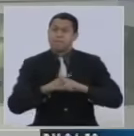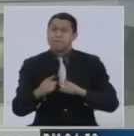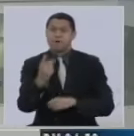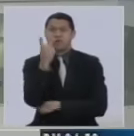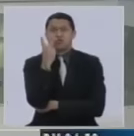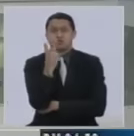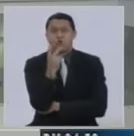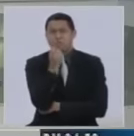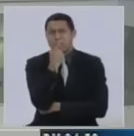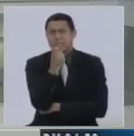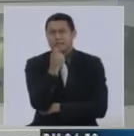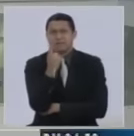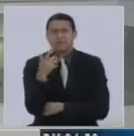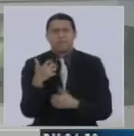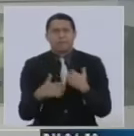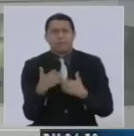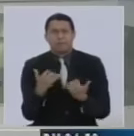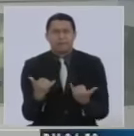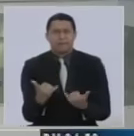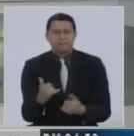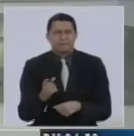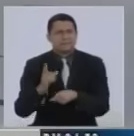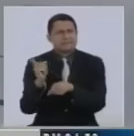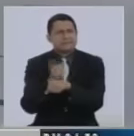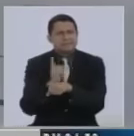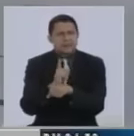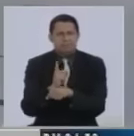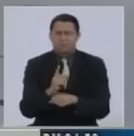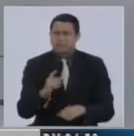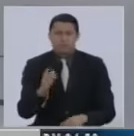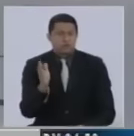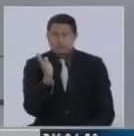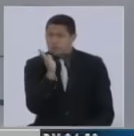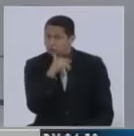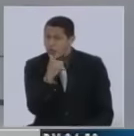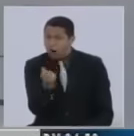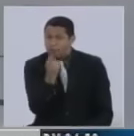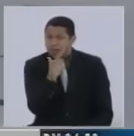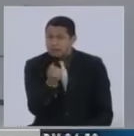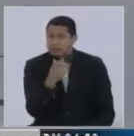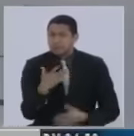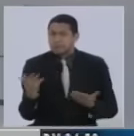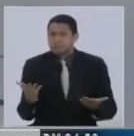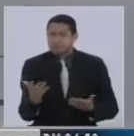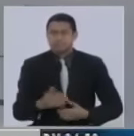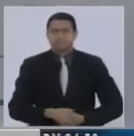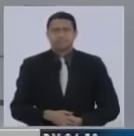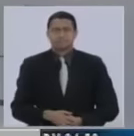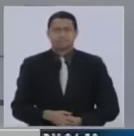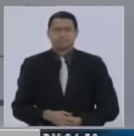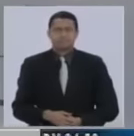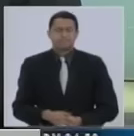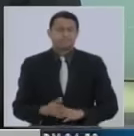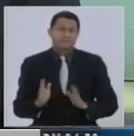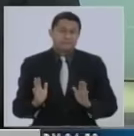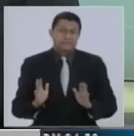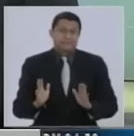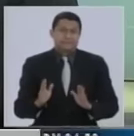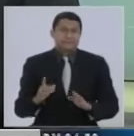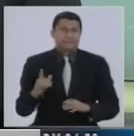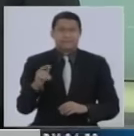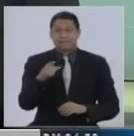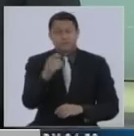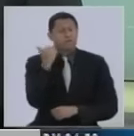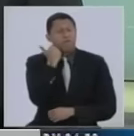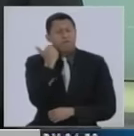dos fármacos que tenemos problemas en este momento rápidamente Qué sucede si estos pacientes no no toman sus fármacos sí fíjese si est es una